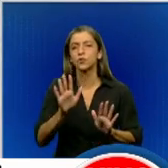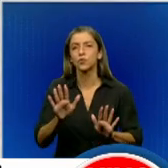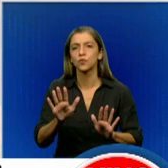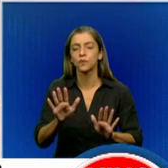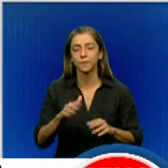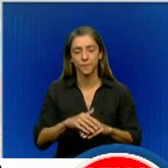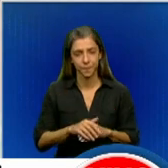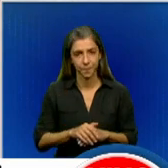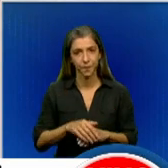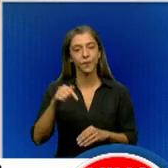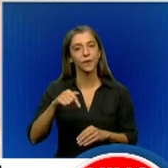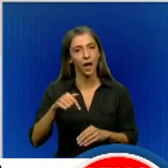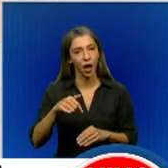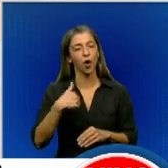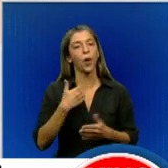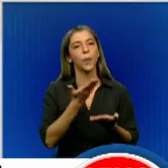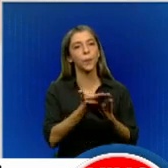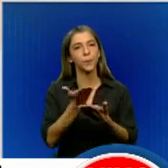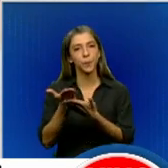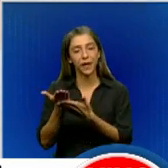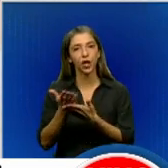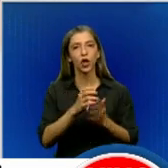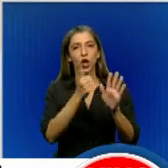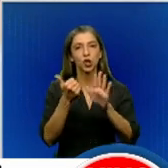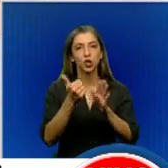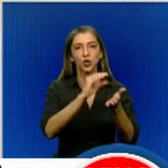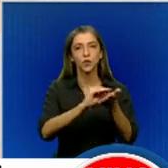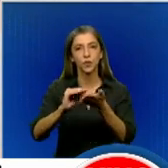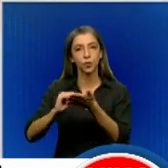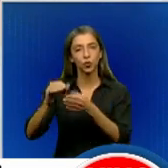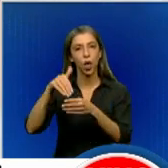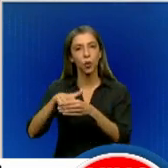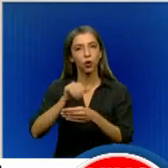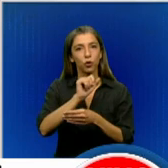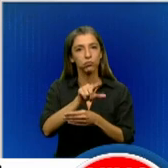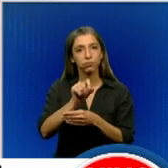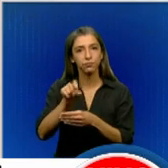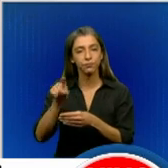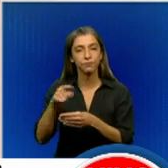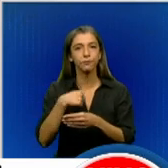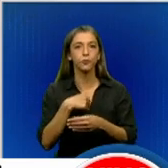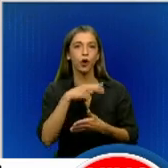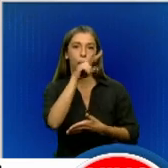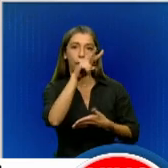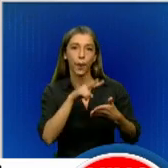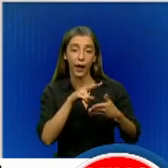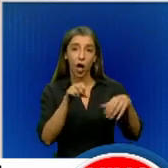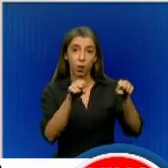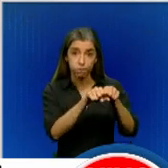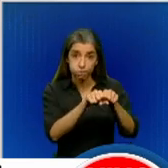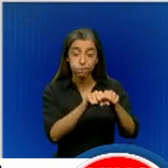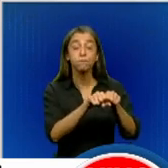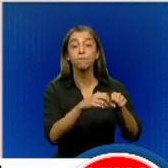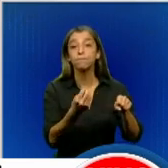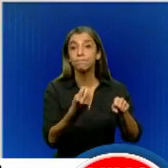voy a tomar el voto de los seis diputados que me aparecen logueados y no